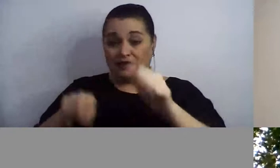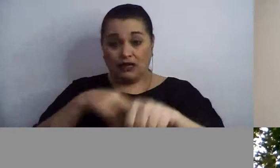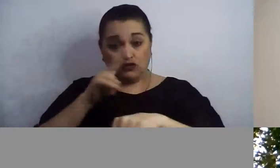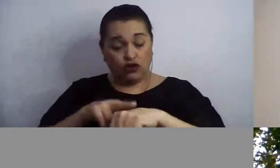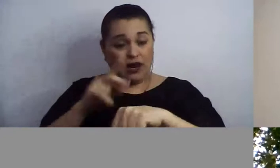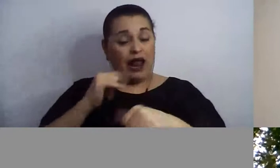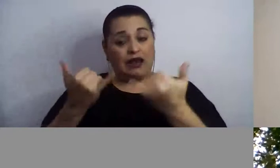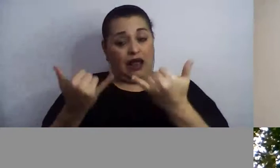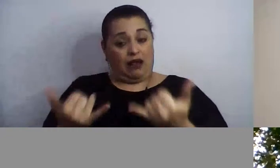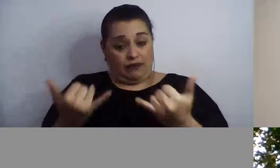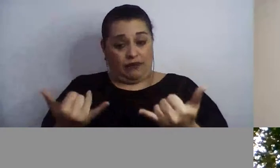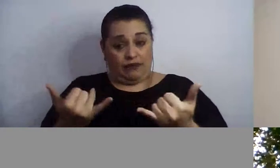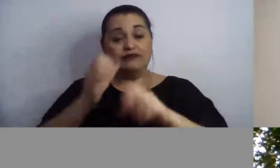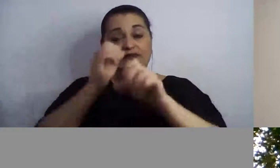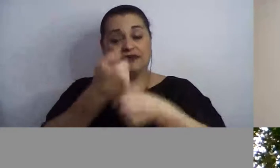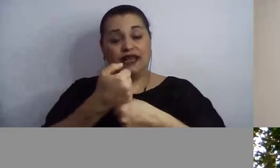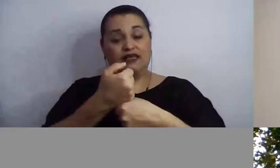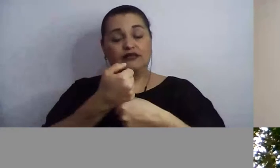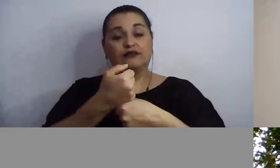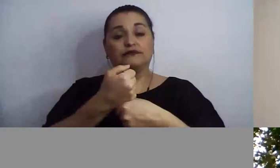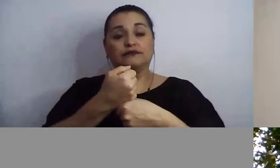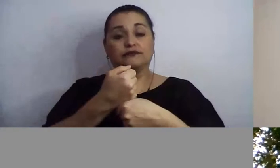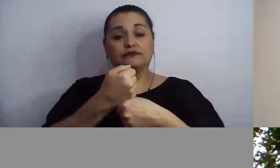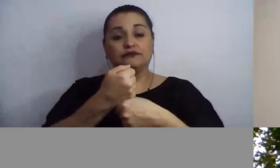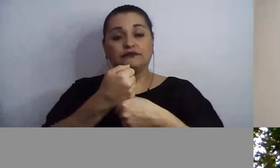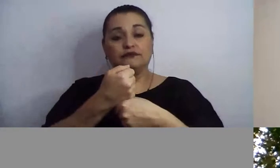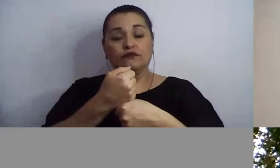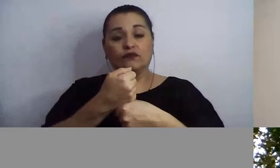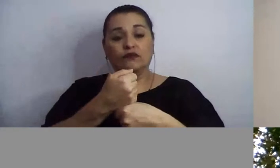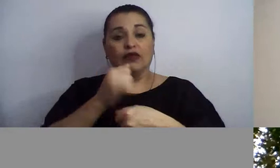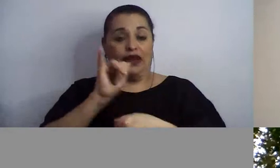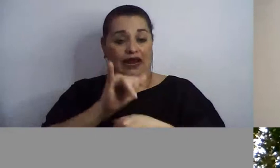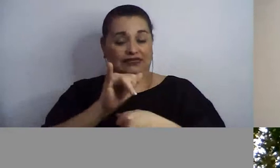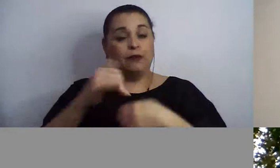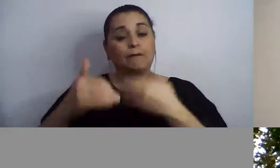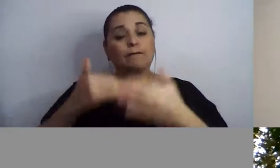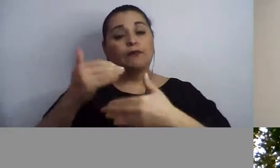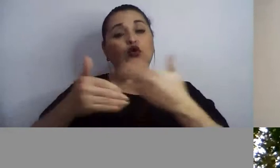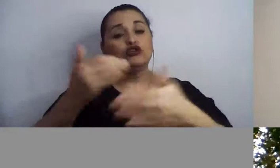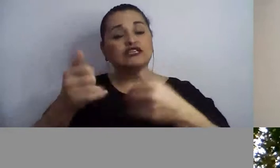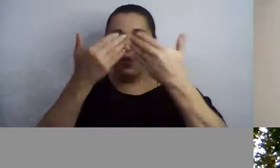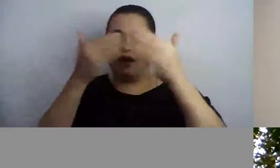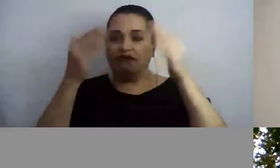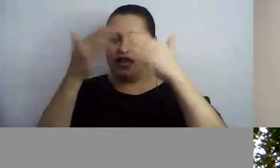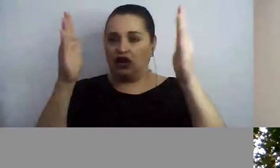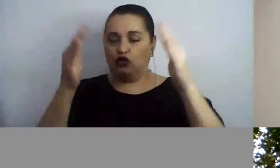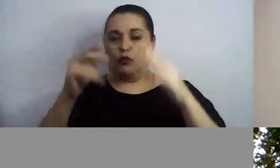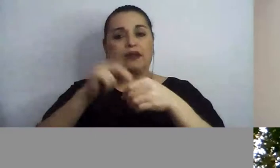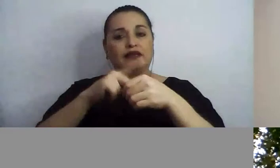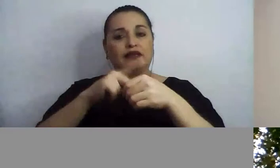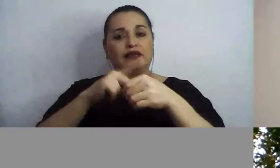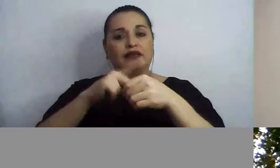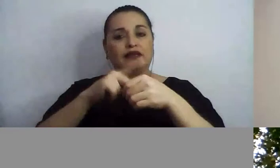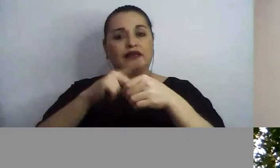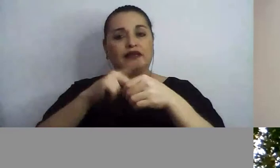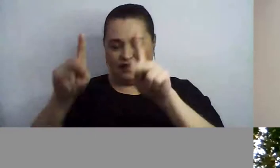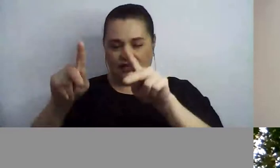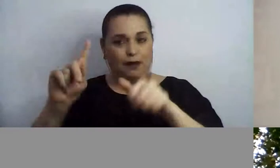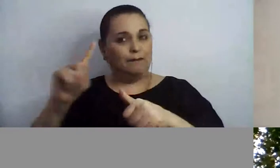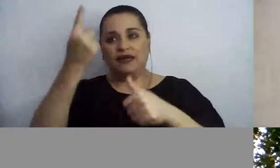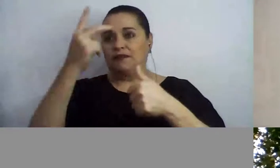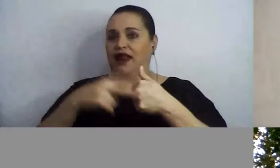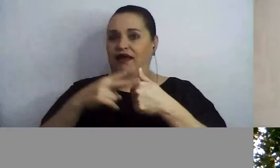vigente justamente se hizo como tal mediante un proceso abierto de participación ciudadana es la primera vez que en el